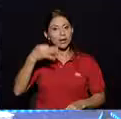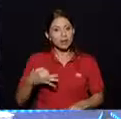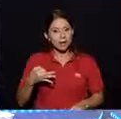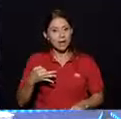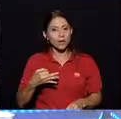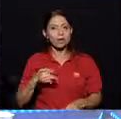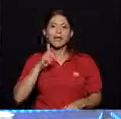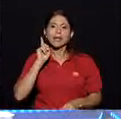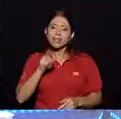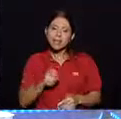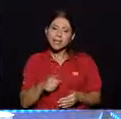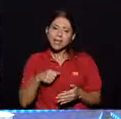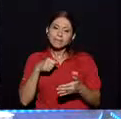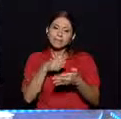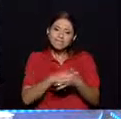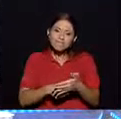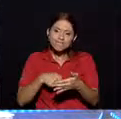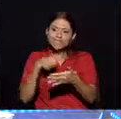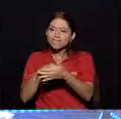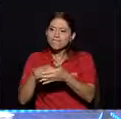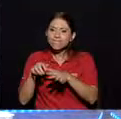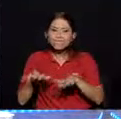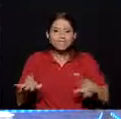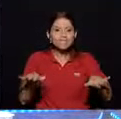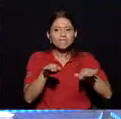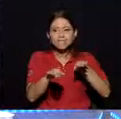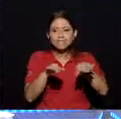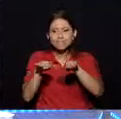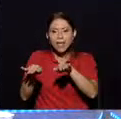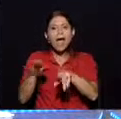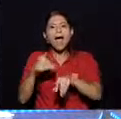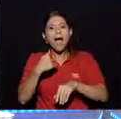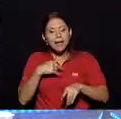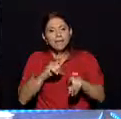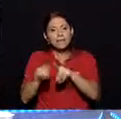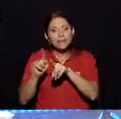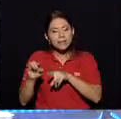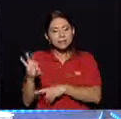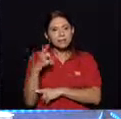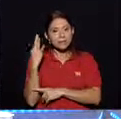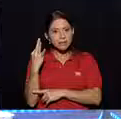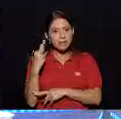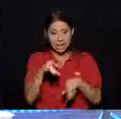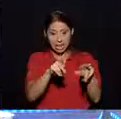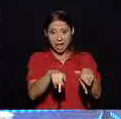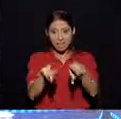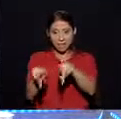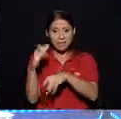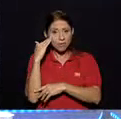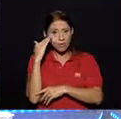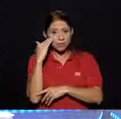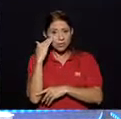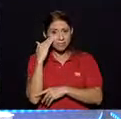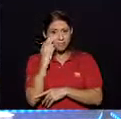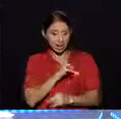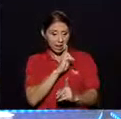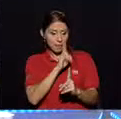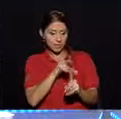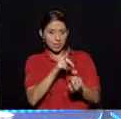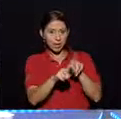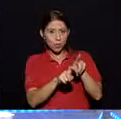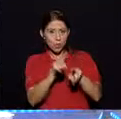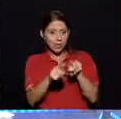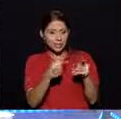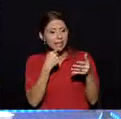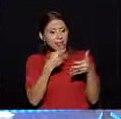señala los mecanismos, llamadas a la policía, llamadas al 911, inclusive al mismo PANI, ¿verdad?